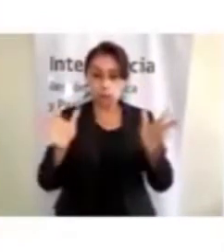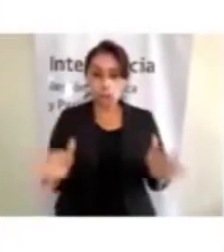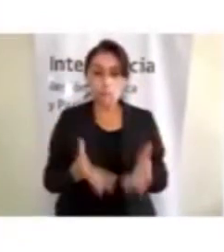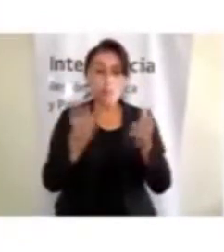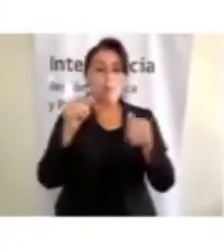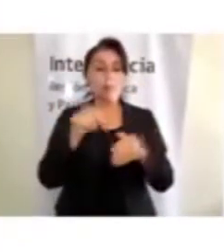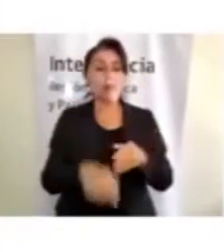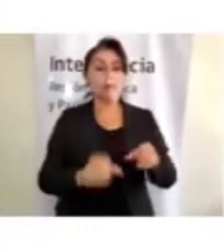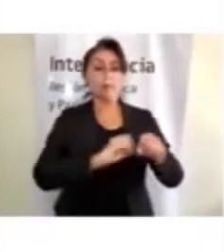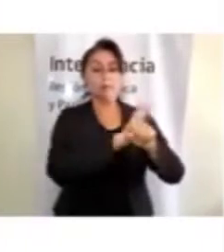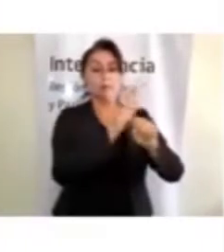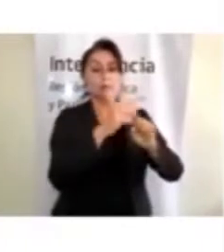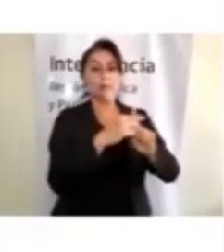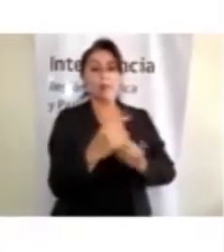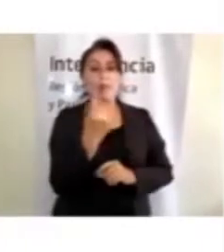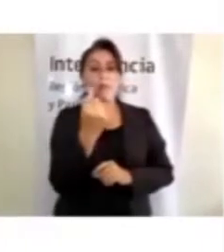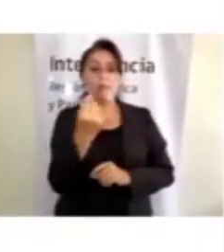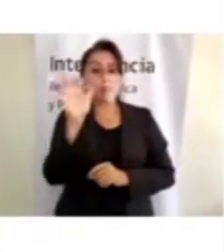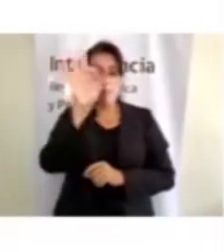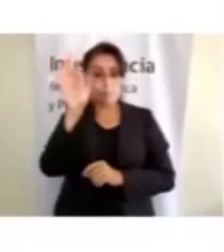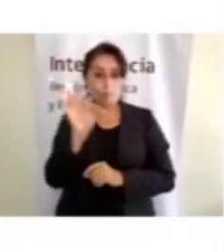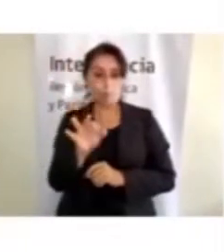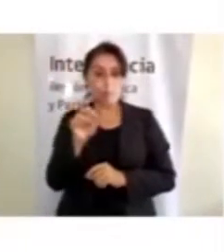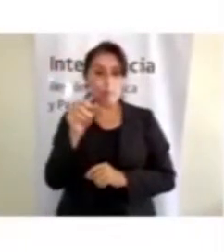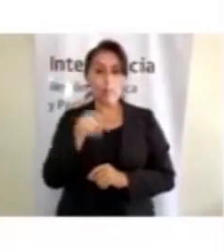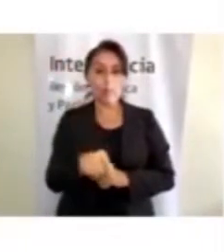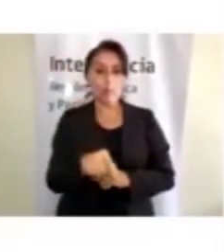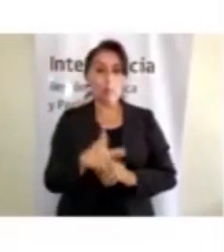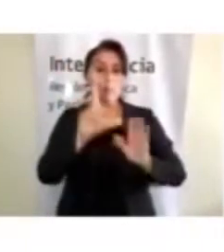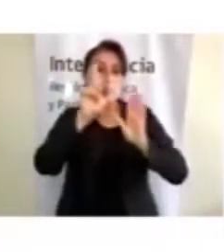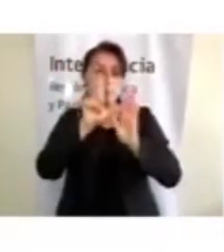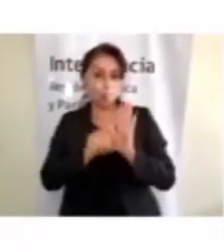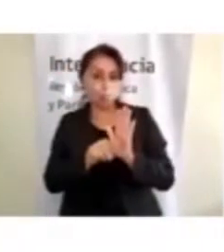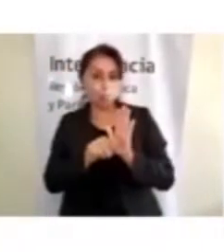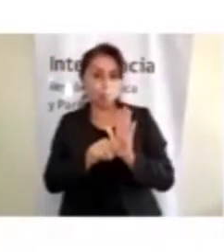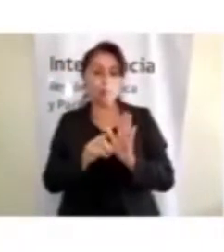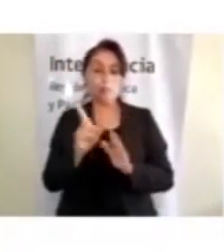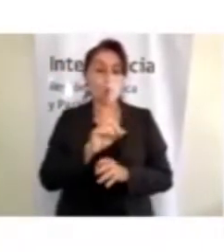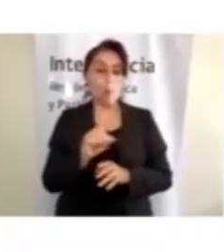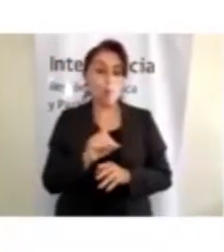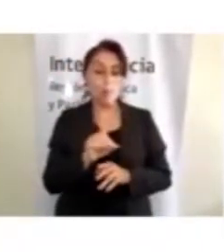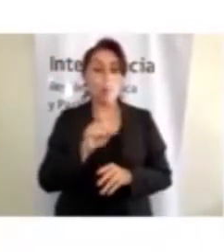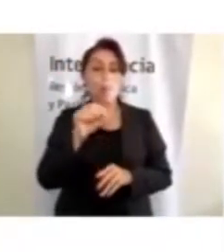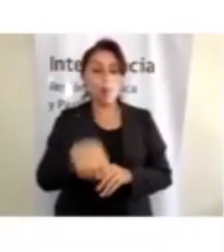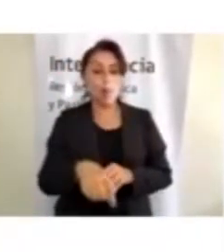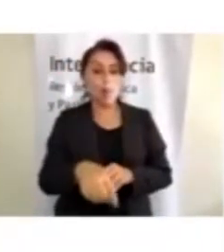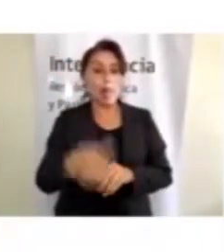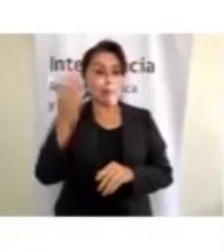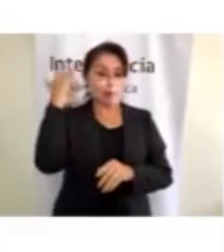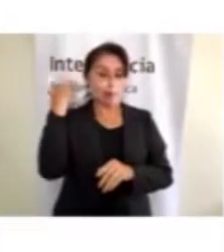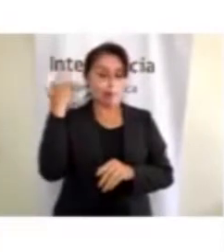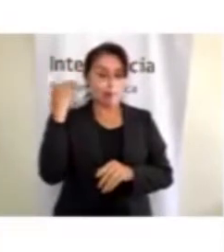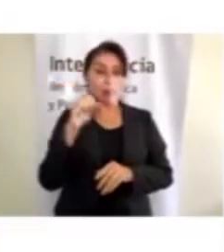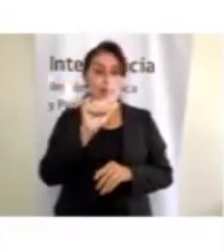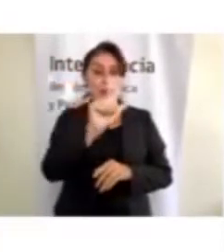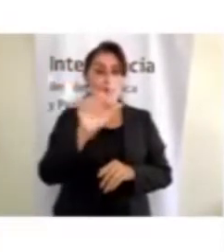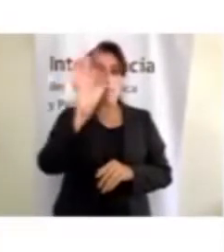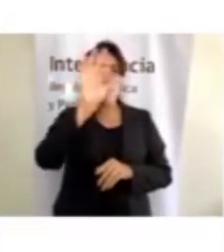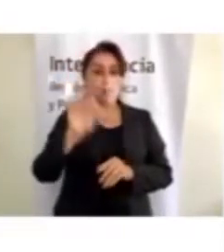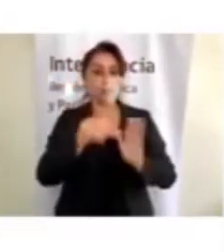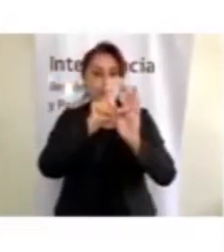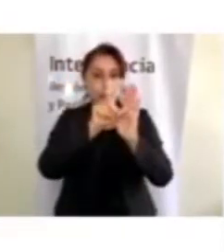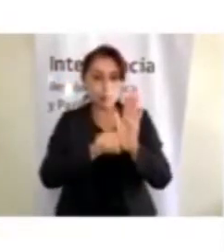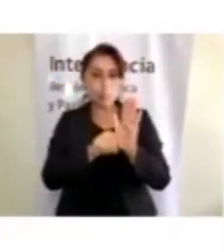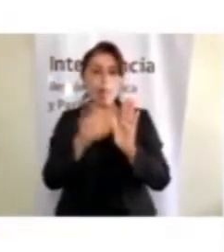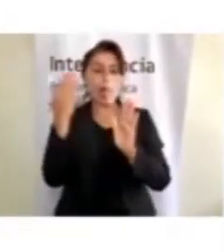positividad semanal hoy día es del 11%. Y no es menor que hace días atrás, en 2 oportunidades, hemos tenido 6% de